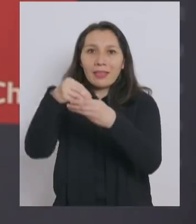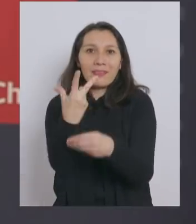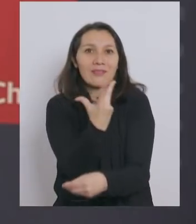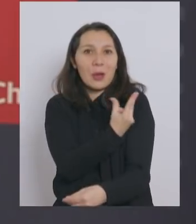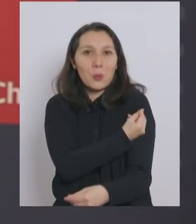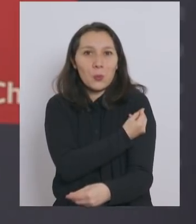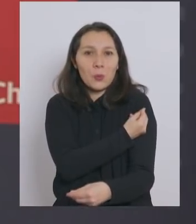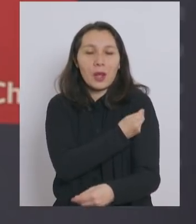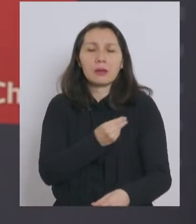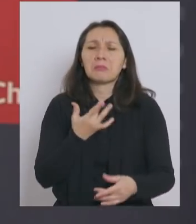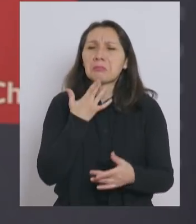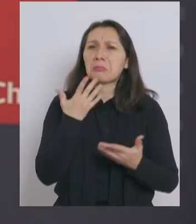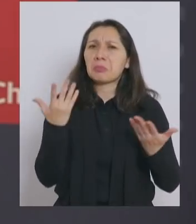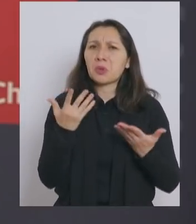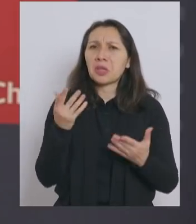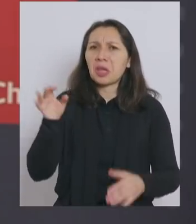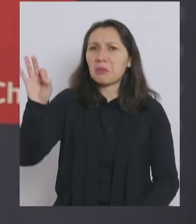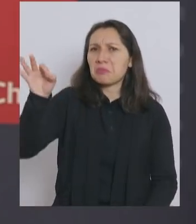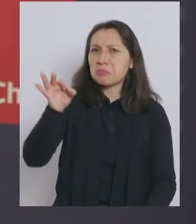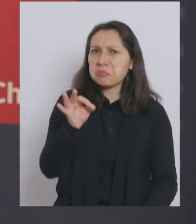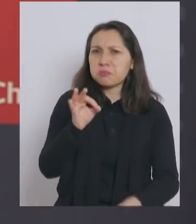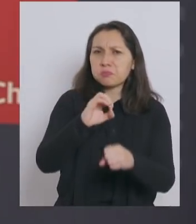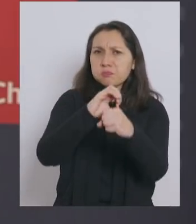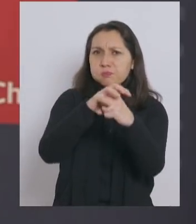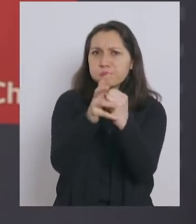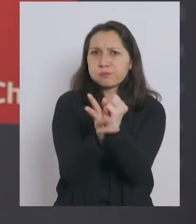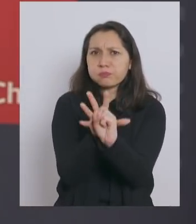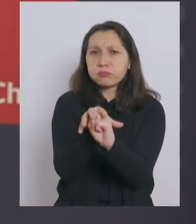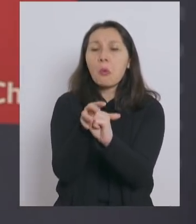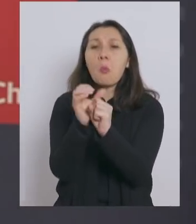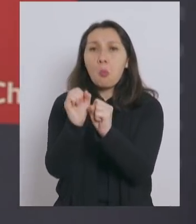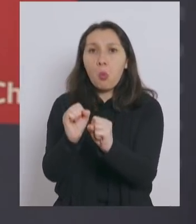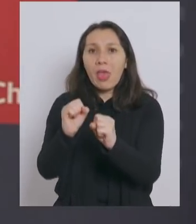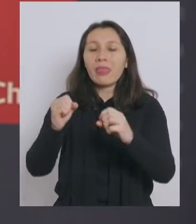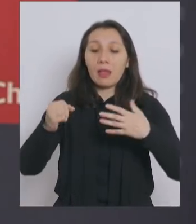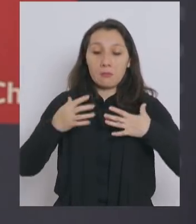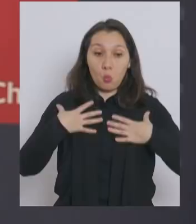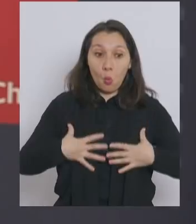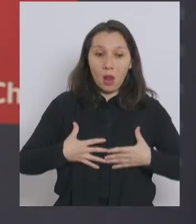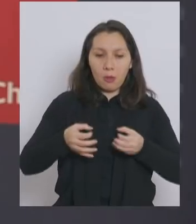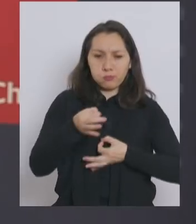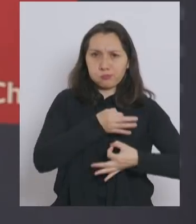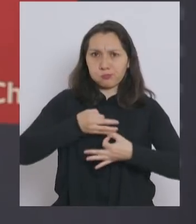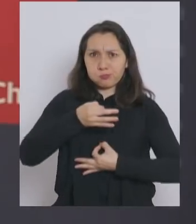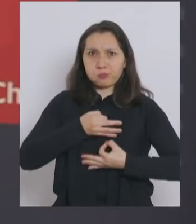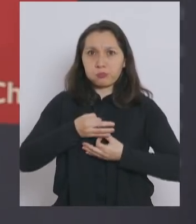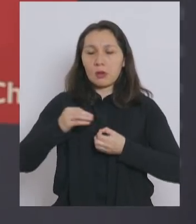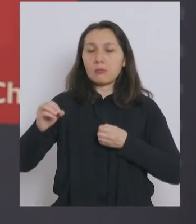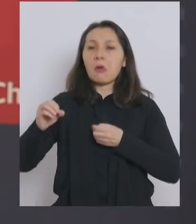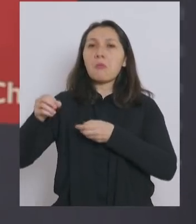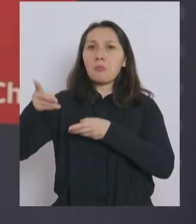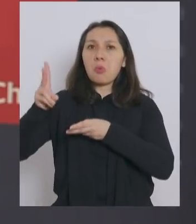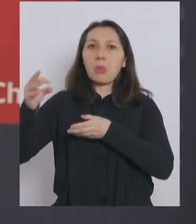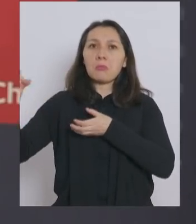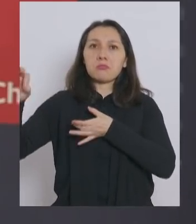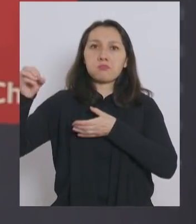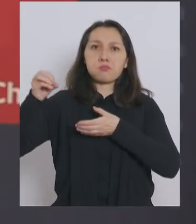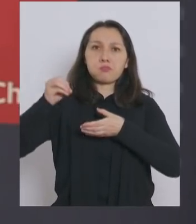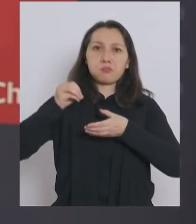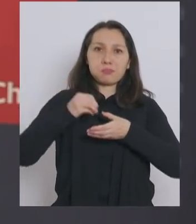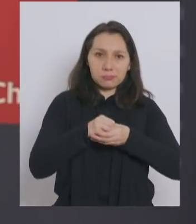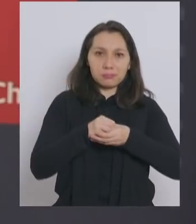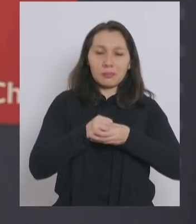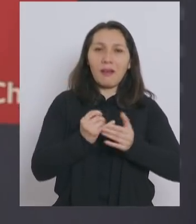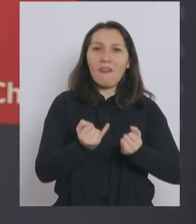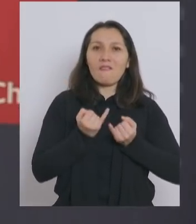¿ya? ¿Por qué un adenovirus? Es porque los adenovirus pueden entrar a la célula, ya que tiene toda una maquinaria que le permite entrar a la célula y depositar